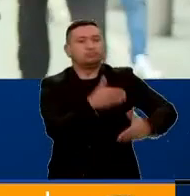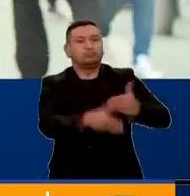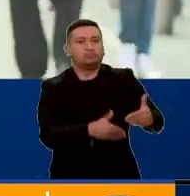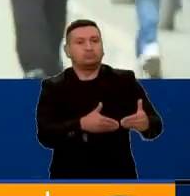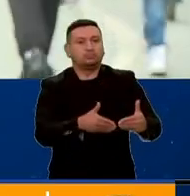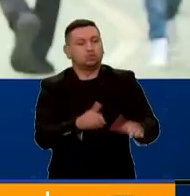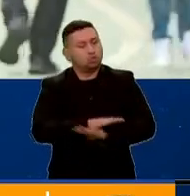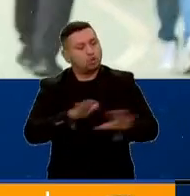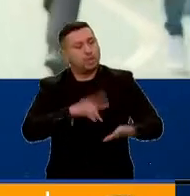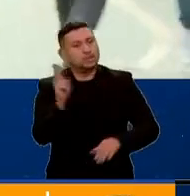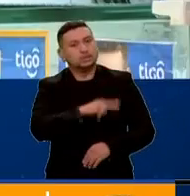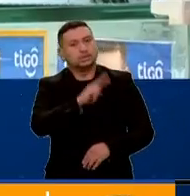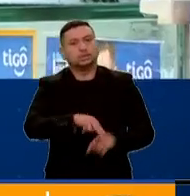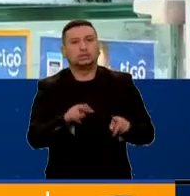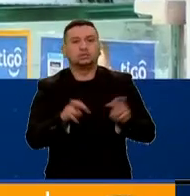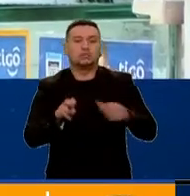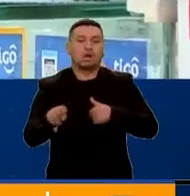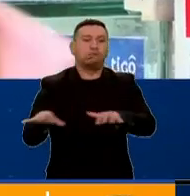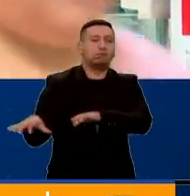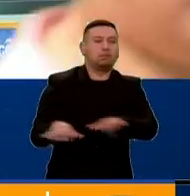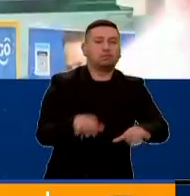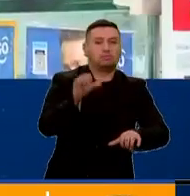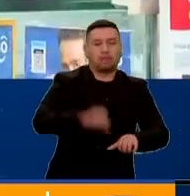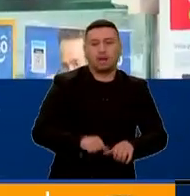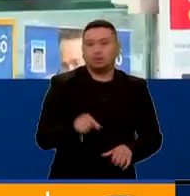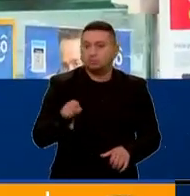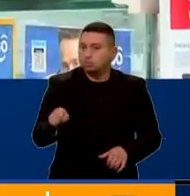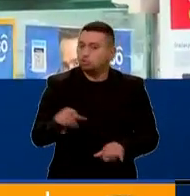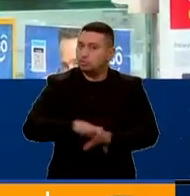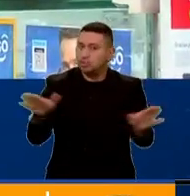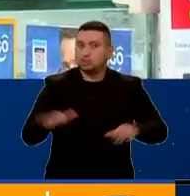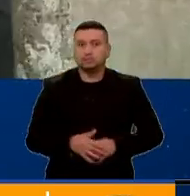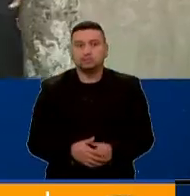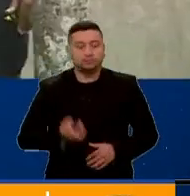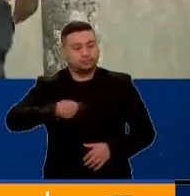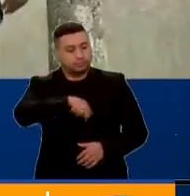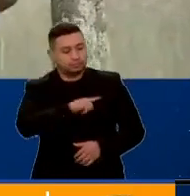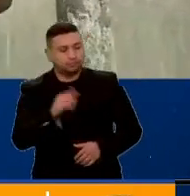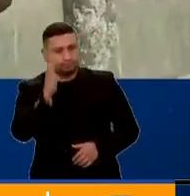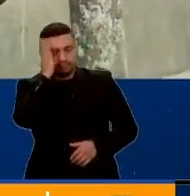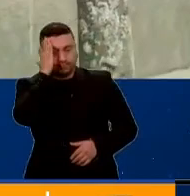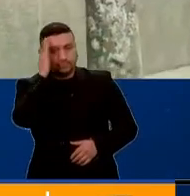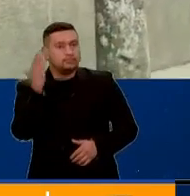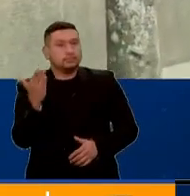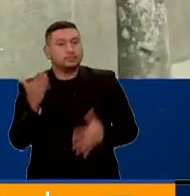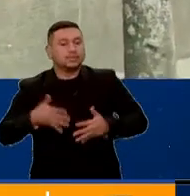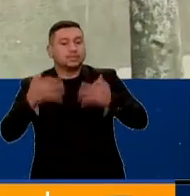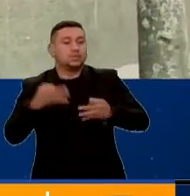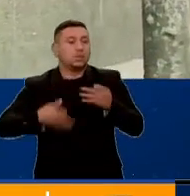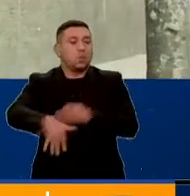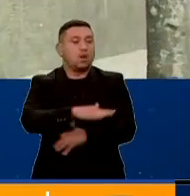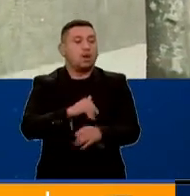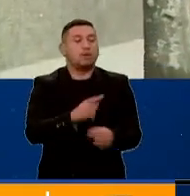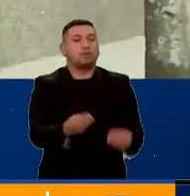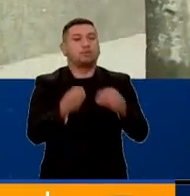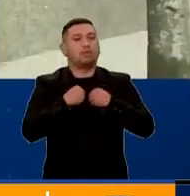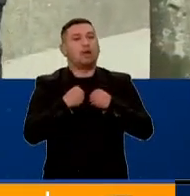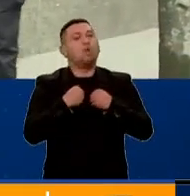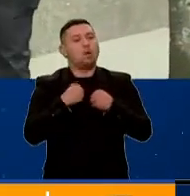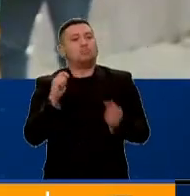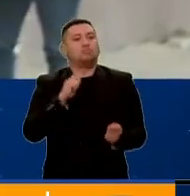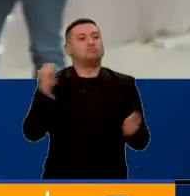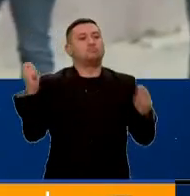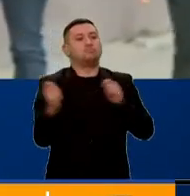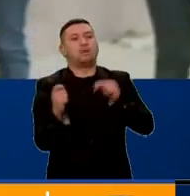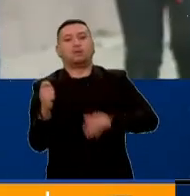ciudad segura. Somos unos convencidos de que la seguridad permite la transformación del territorio. Nos gustaría que si existen diálogos